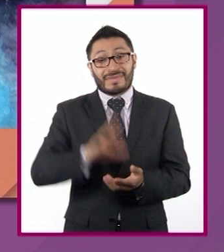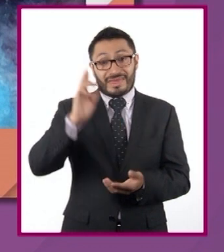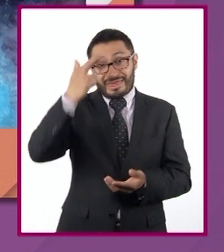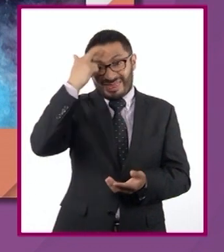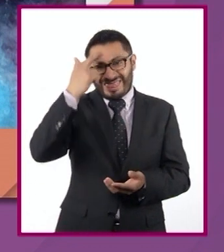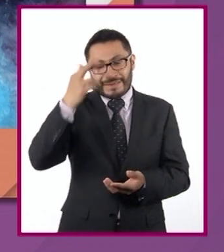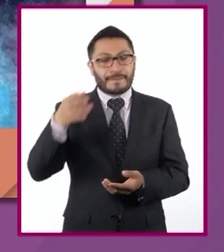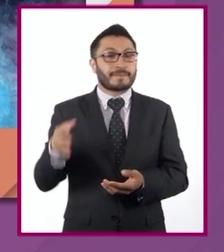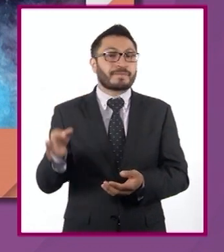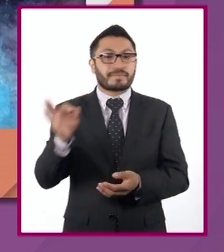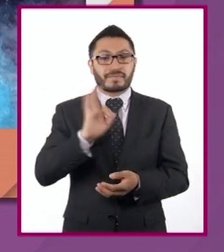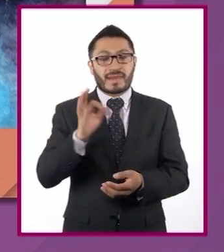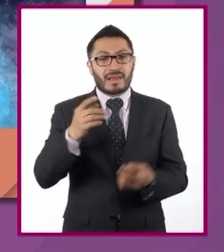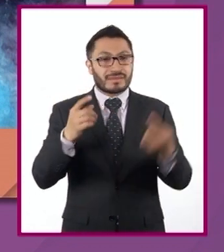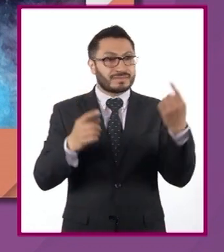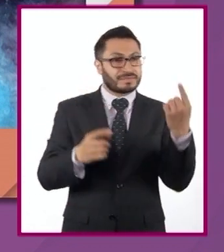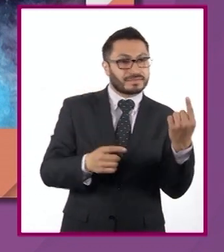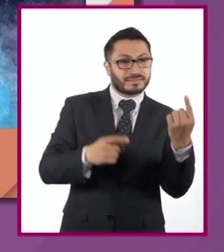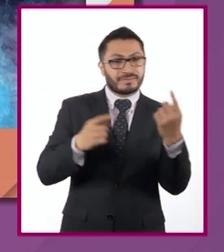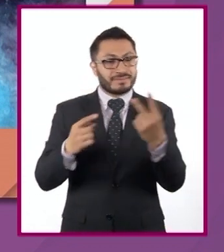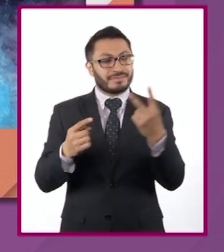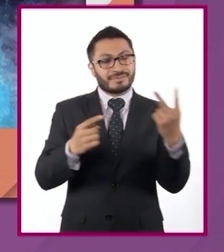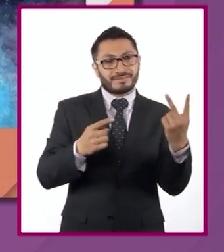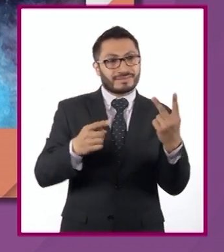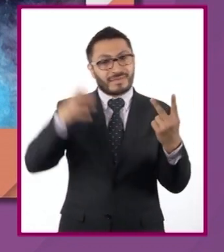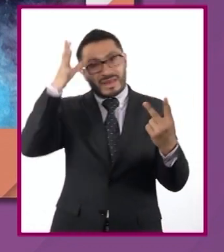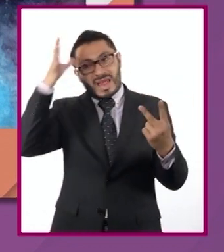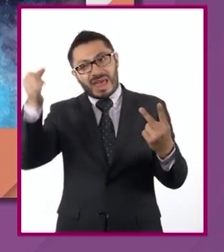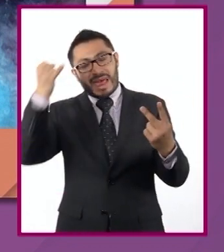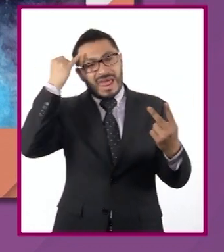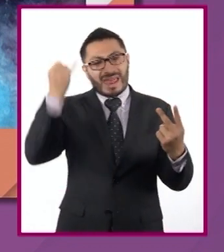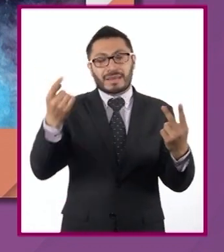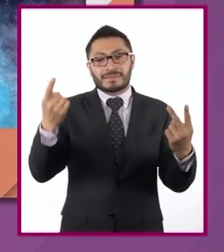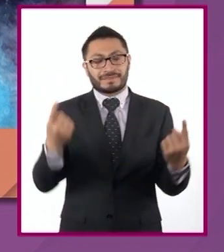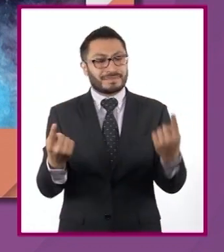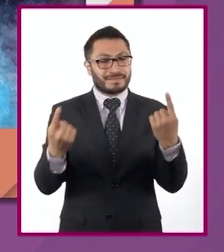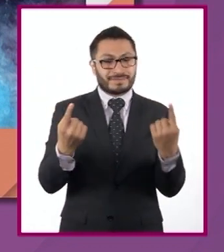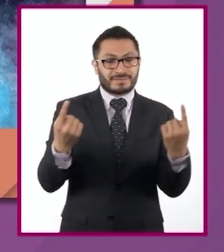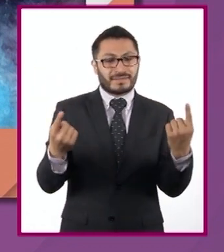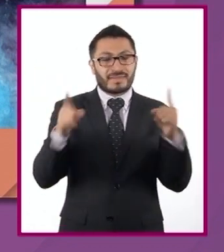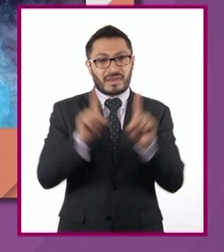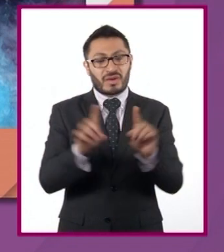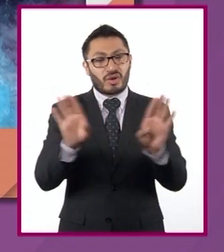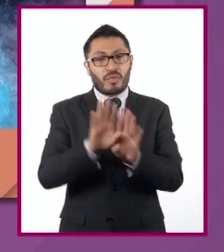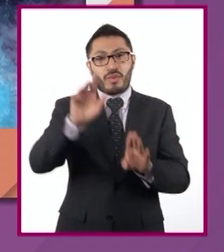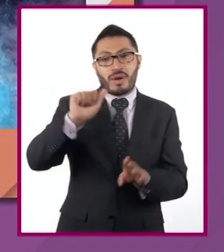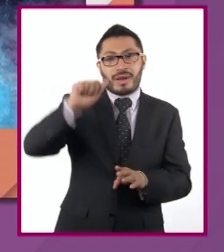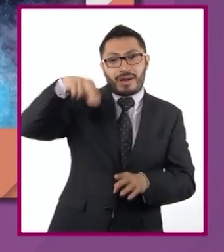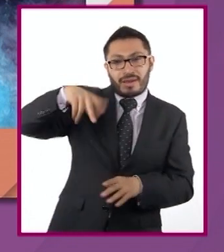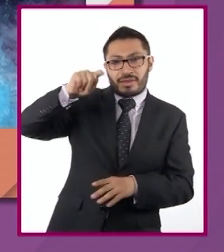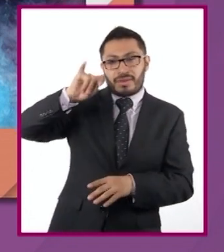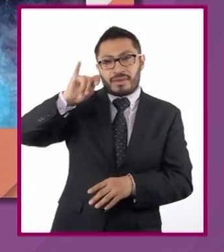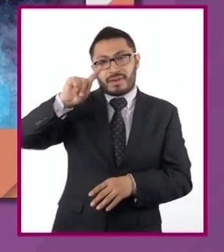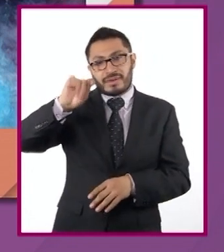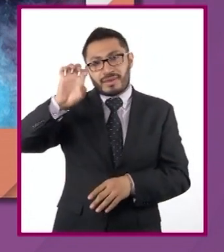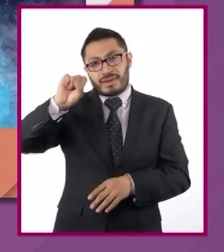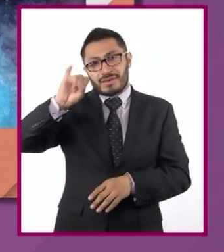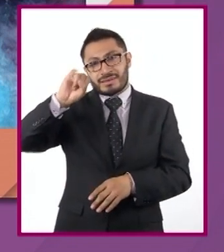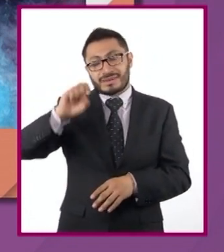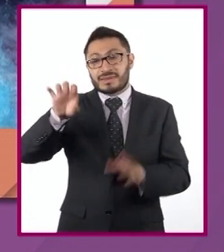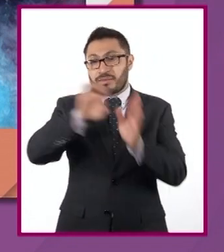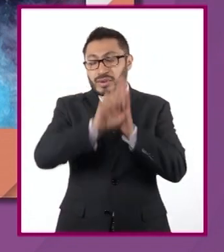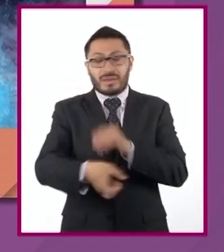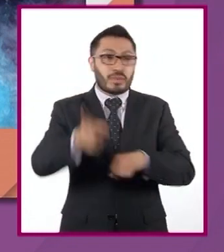Recuerden que cuando se oponen dos ideas o conceptos, estamos ante una antítesis. En este caso,